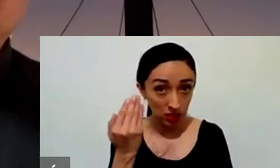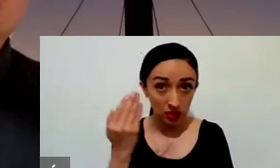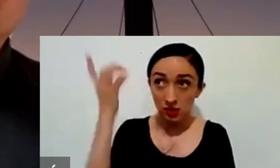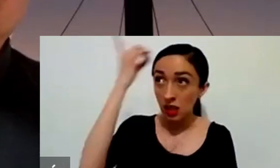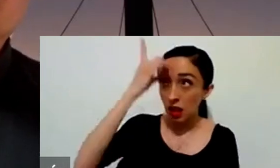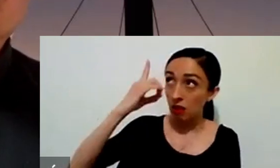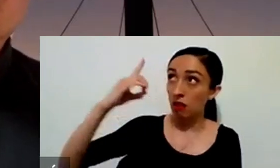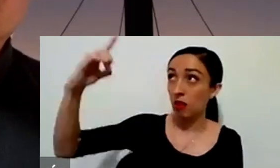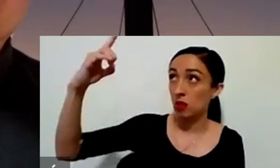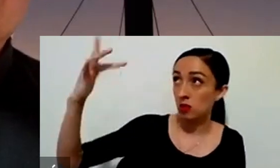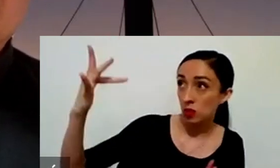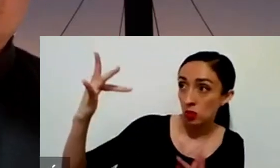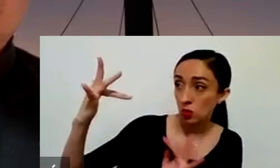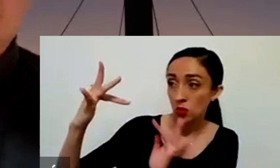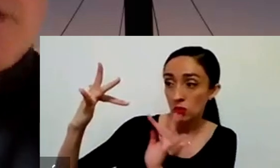sandalias.